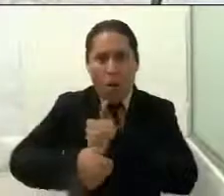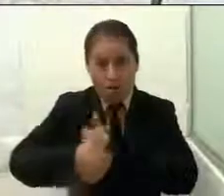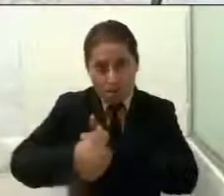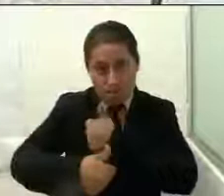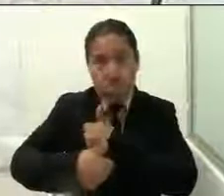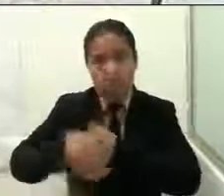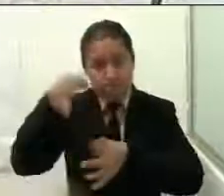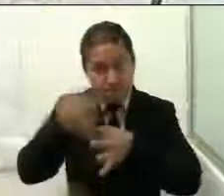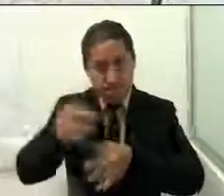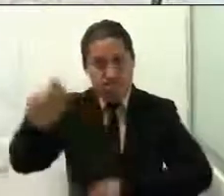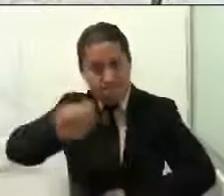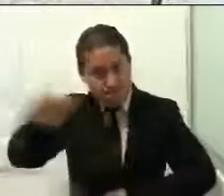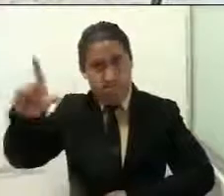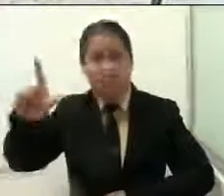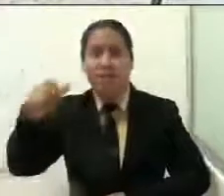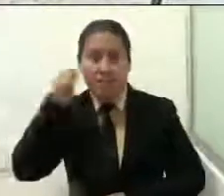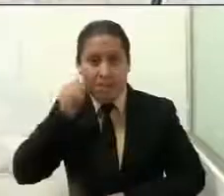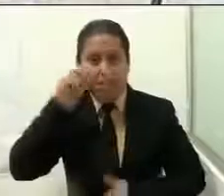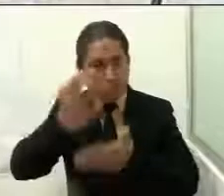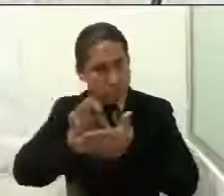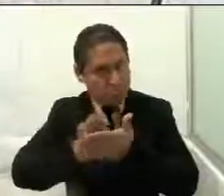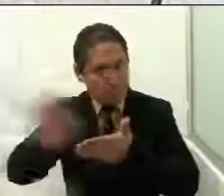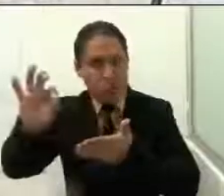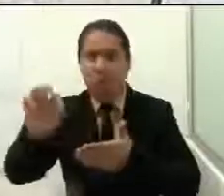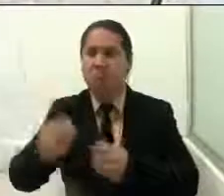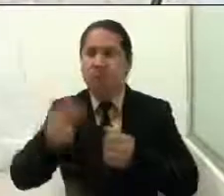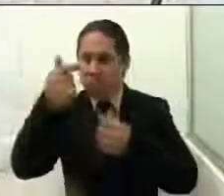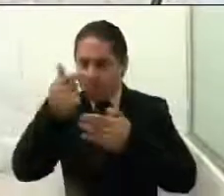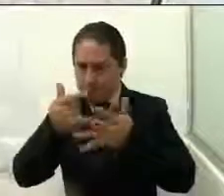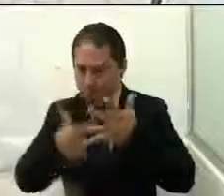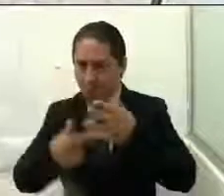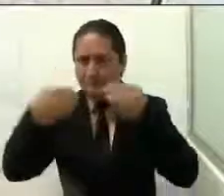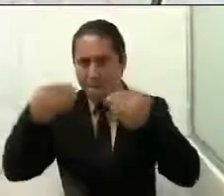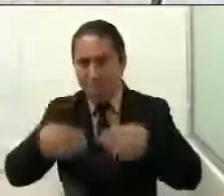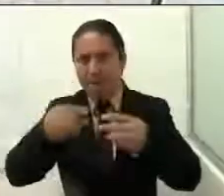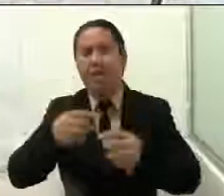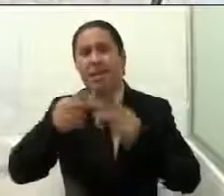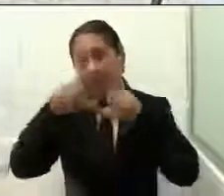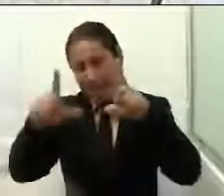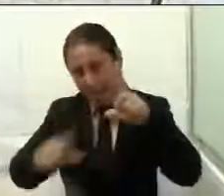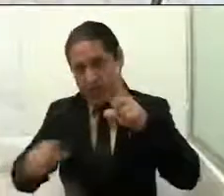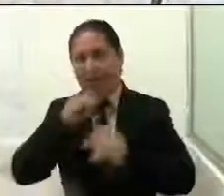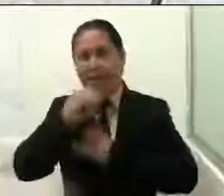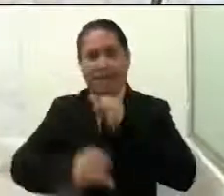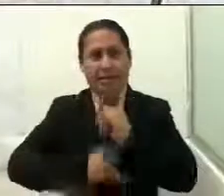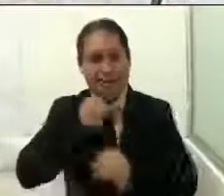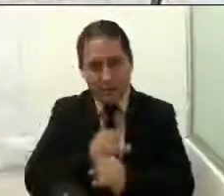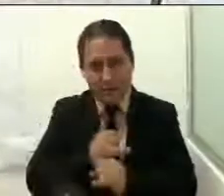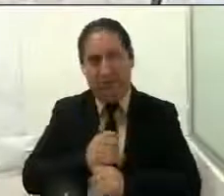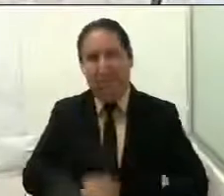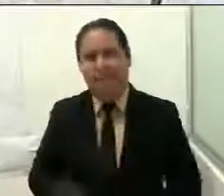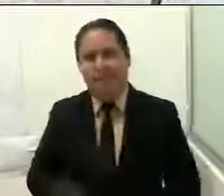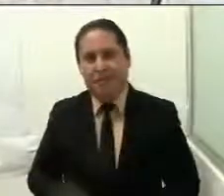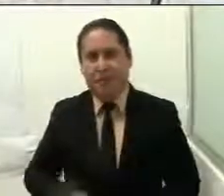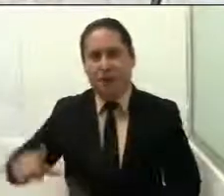calidad que además cumplen con las normas del mercado nacional e internacional el